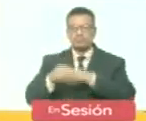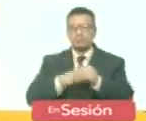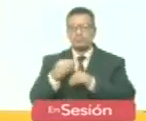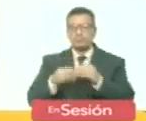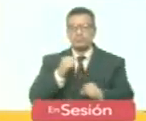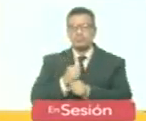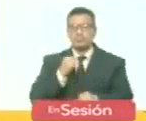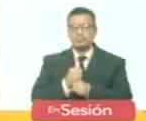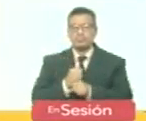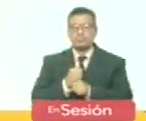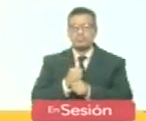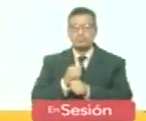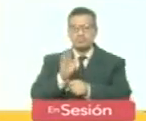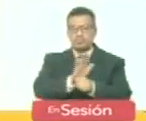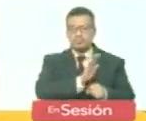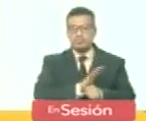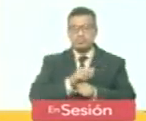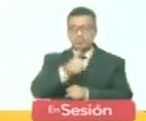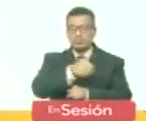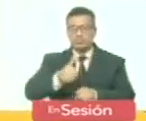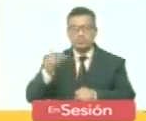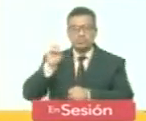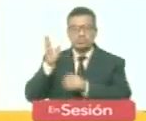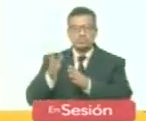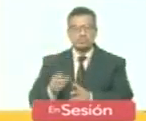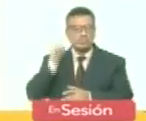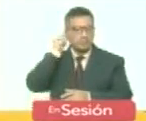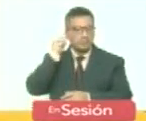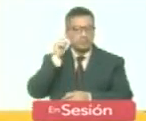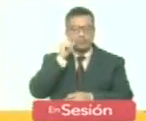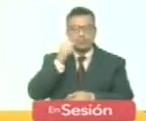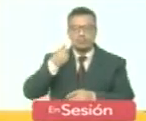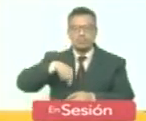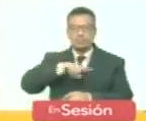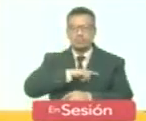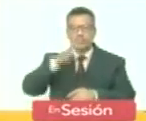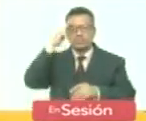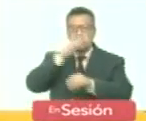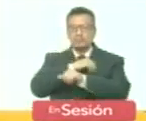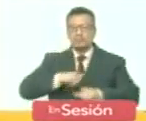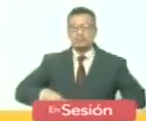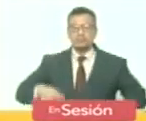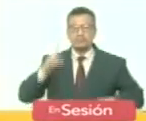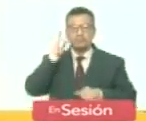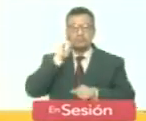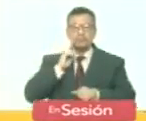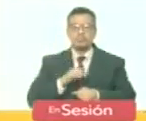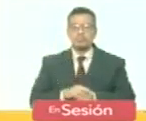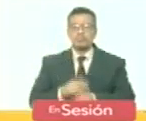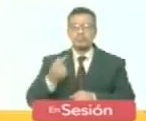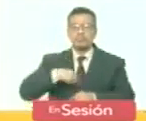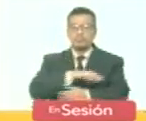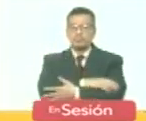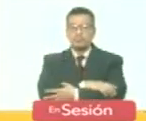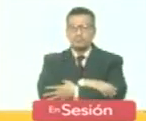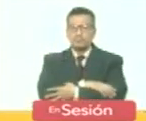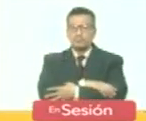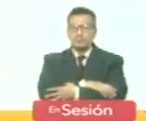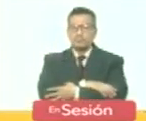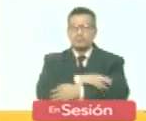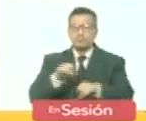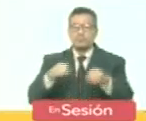funciones de resguardo y cuidado de cada venezolana y cada venezolano en nuestra Guardia Nacional Bolivariana. Nuestro abrazo, nuestra